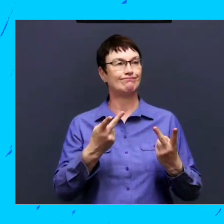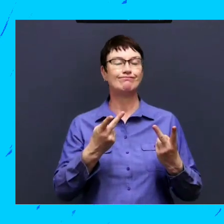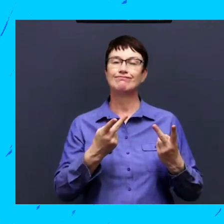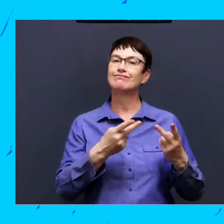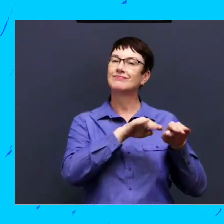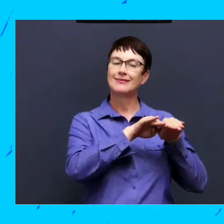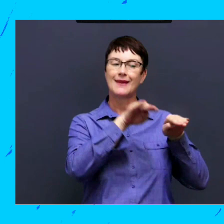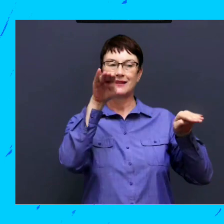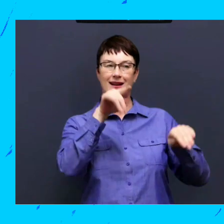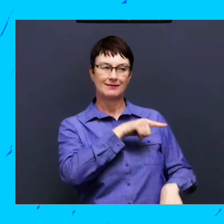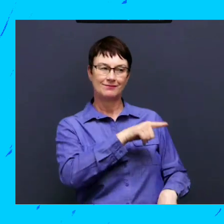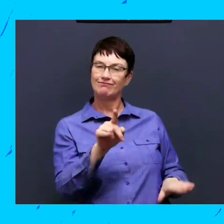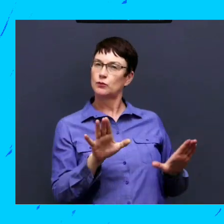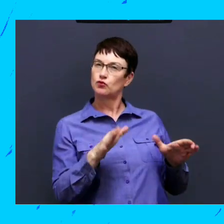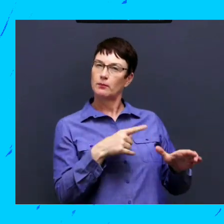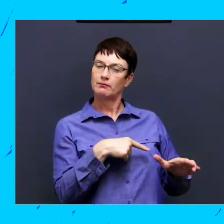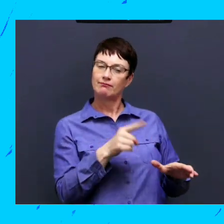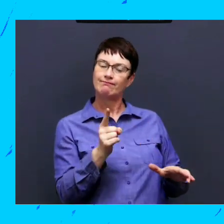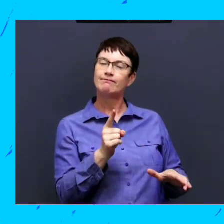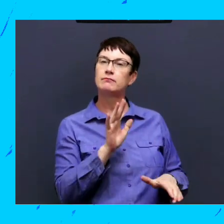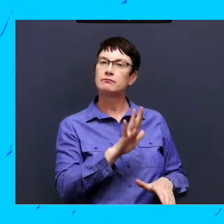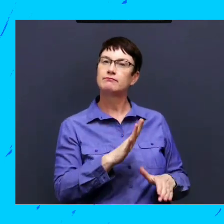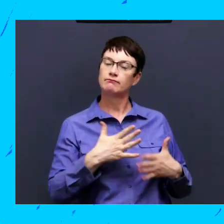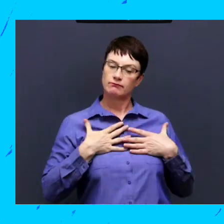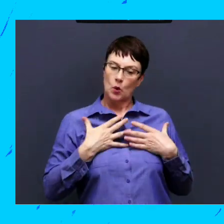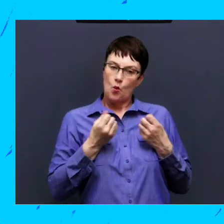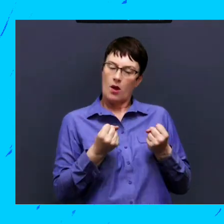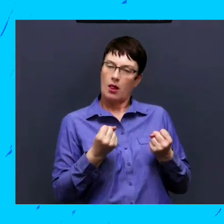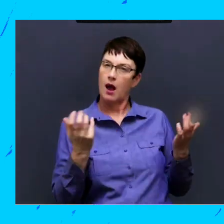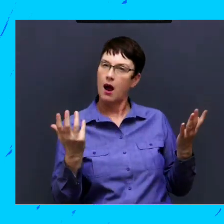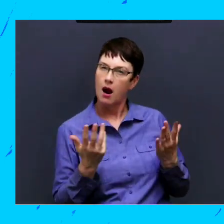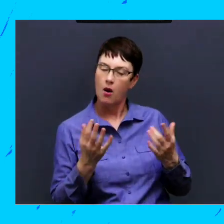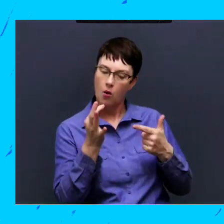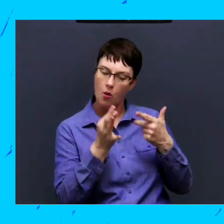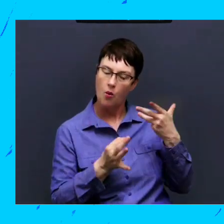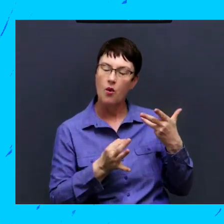ha evolucionado. Ya hay una estructura para la